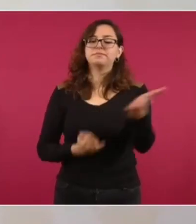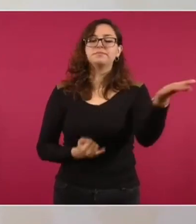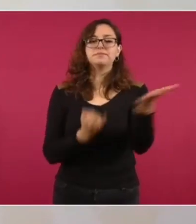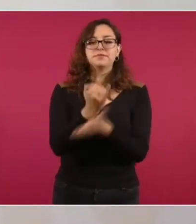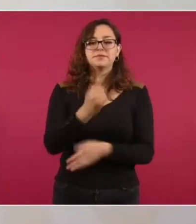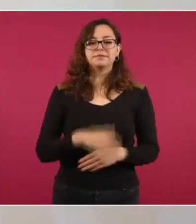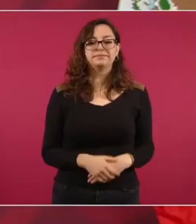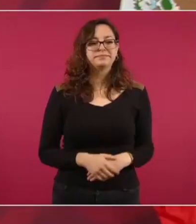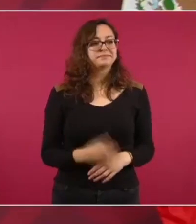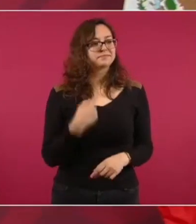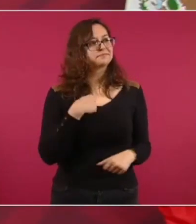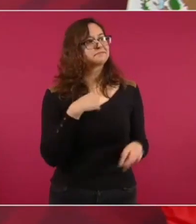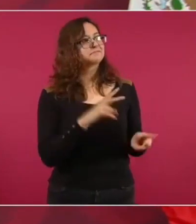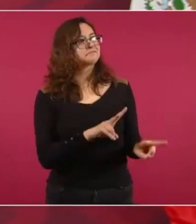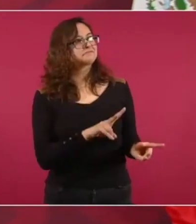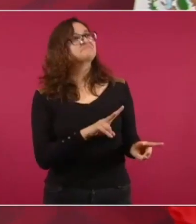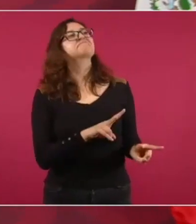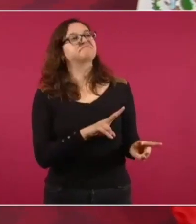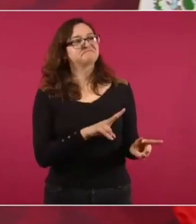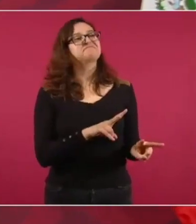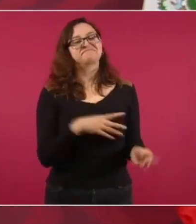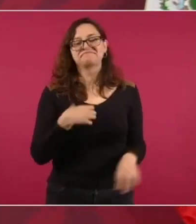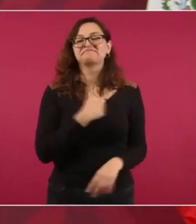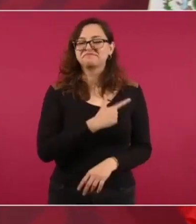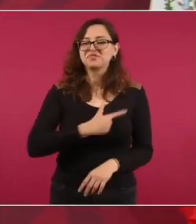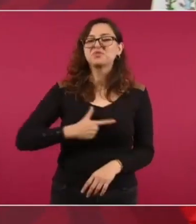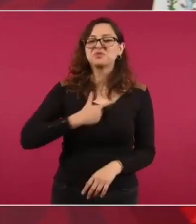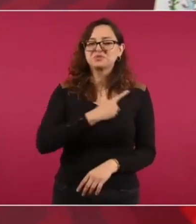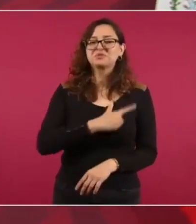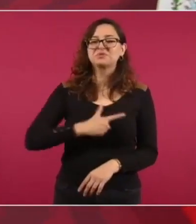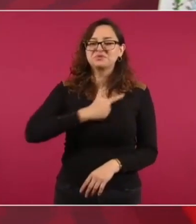Entonces me genera mucha satisfacción contarlo.